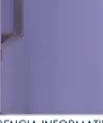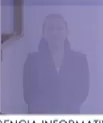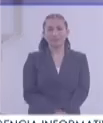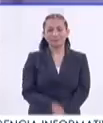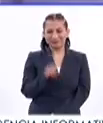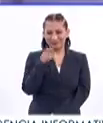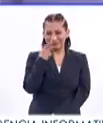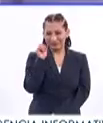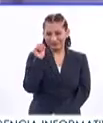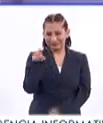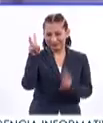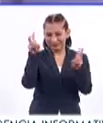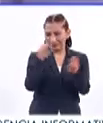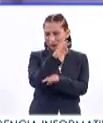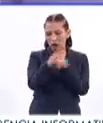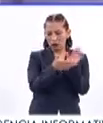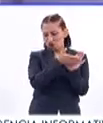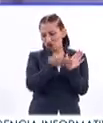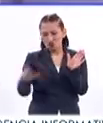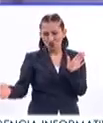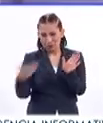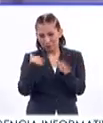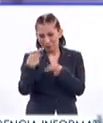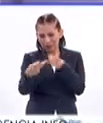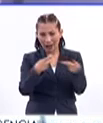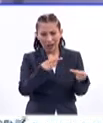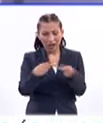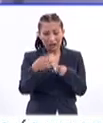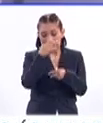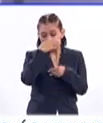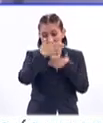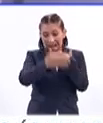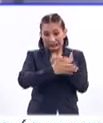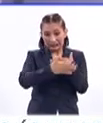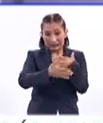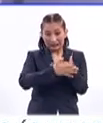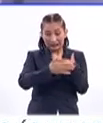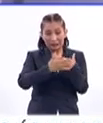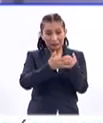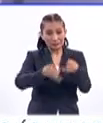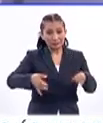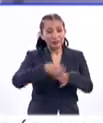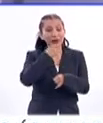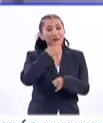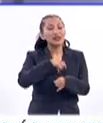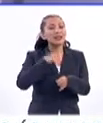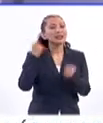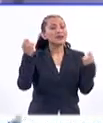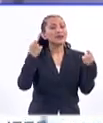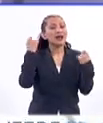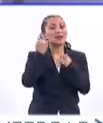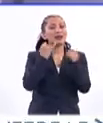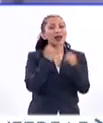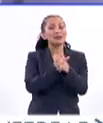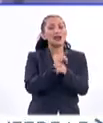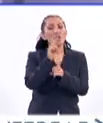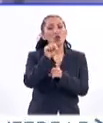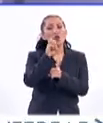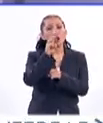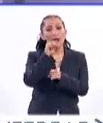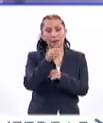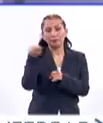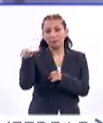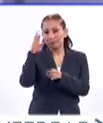Pero precisamente para hablar de todos los detalles, ya a unos cuantos minutos de inaugurarse el Festival Internacional de Cine de la UNAM,